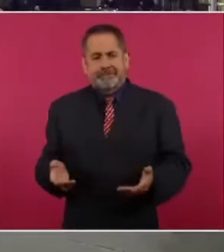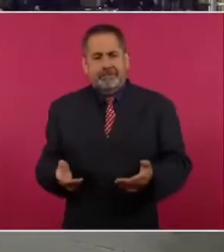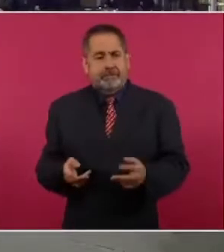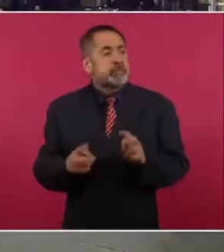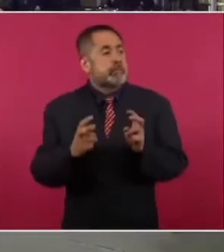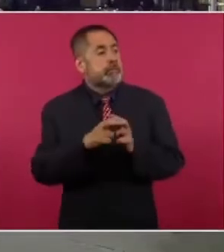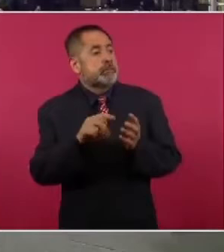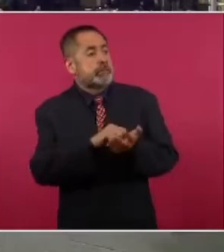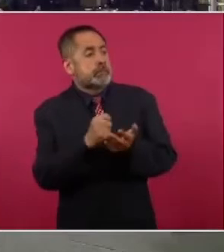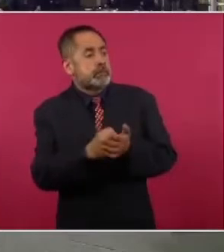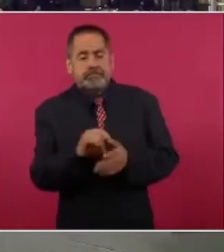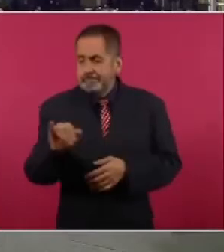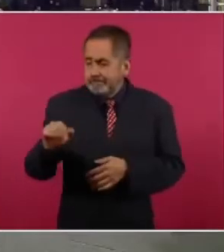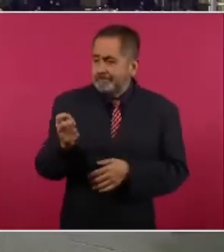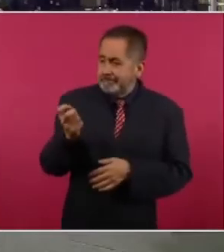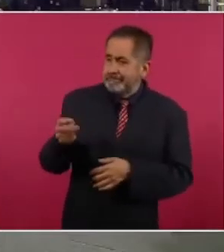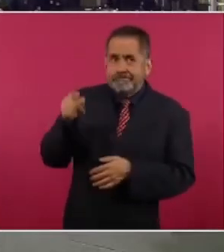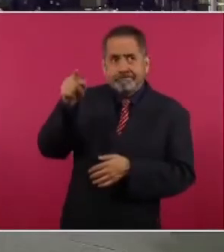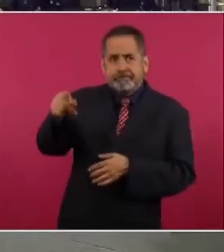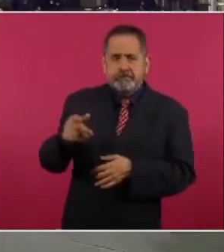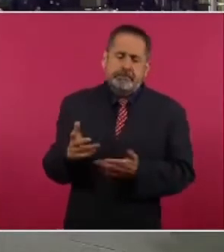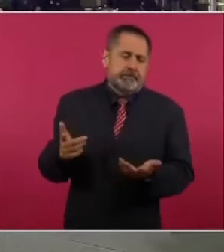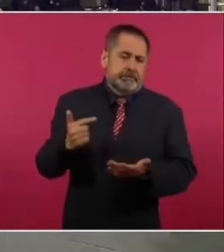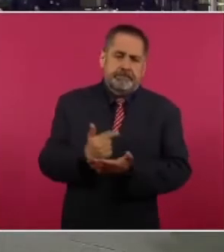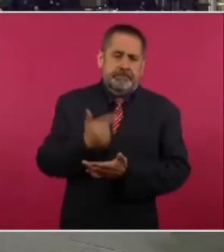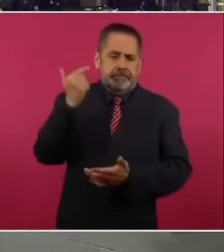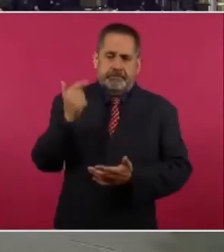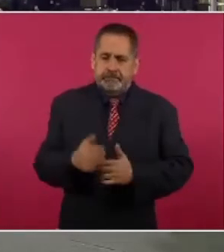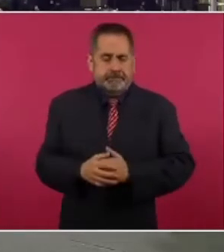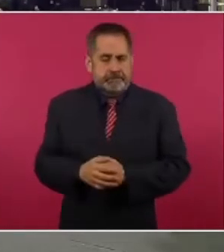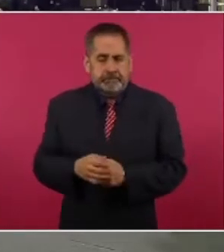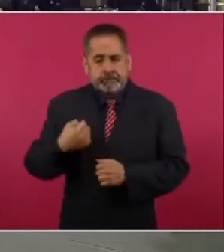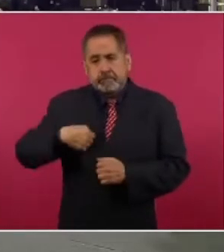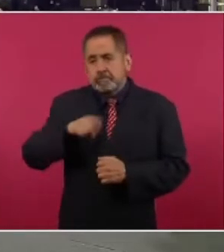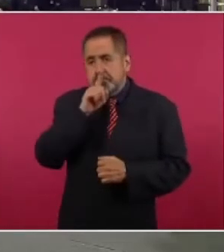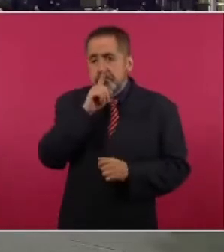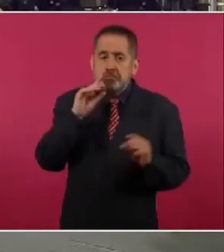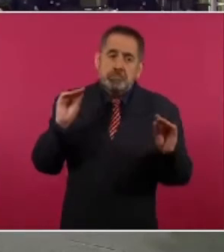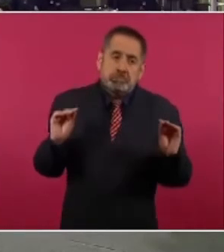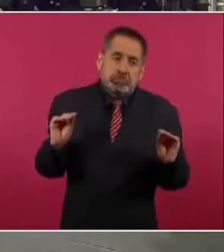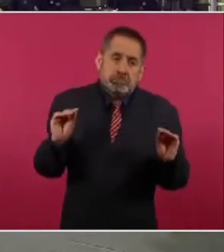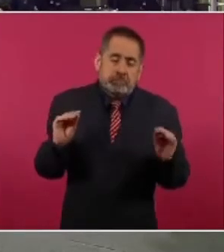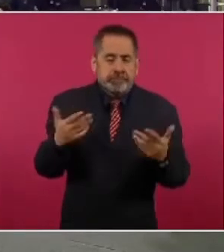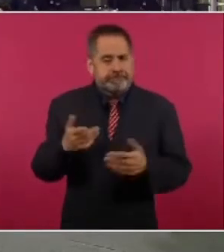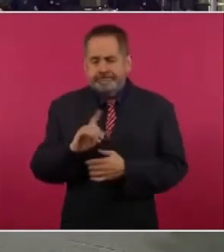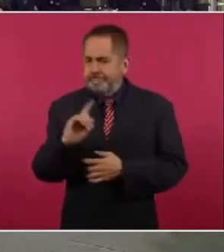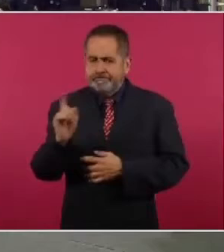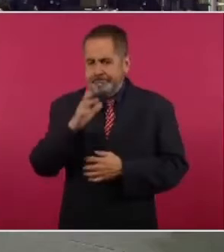Entonces son cuestiones muy graves, no nos podemos quedar callados.